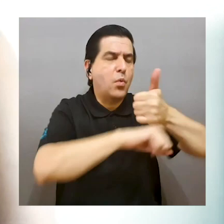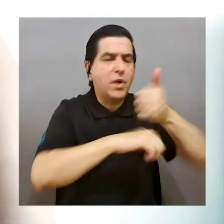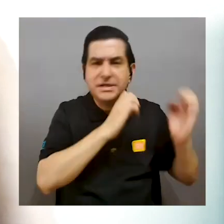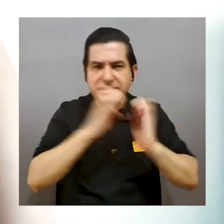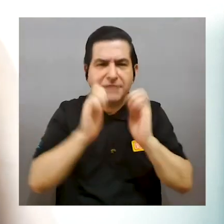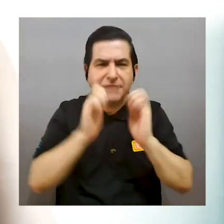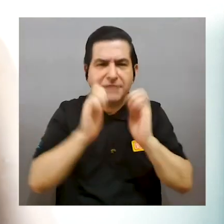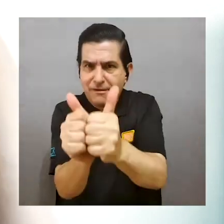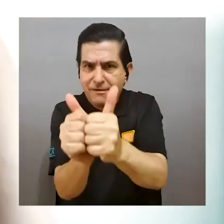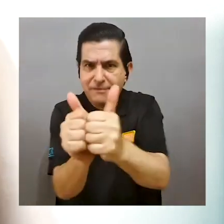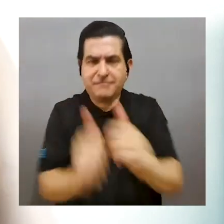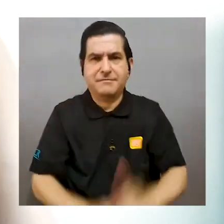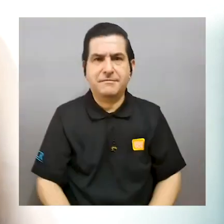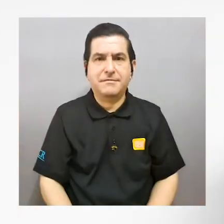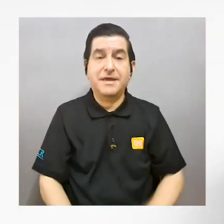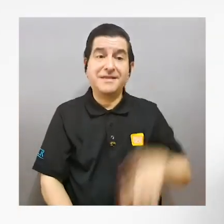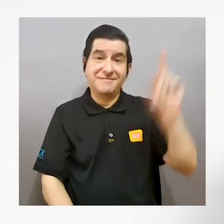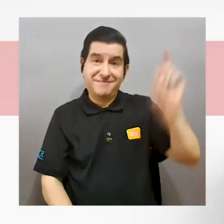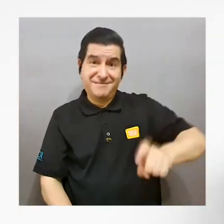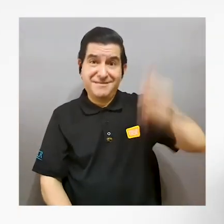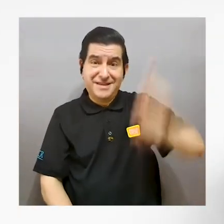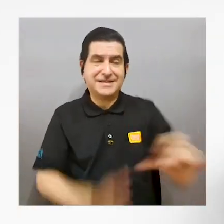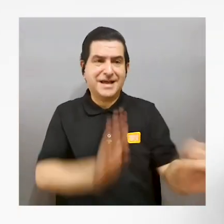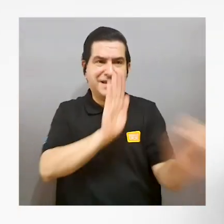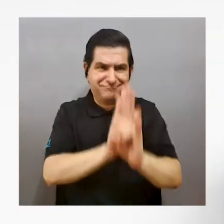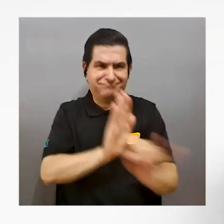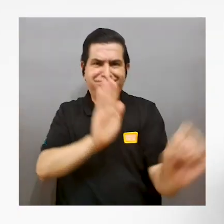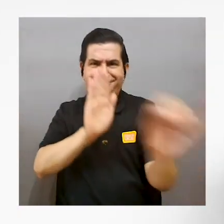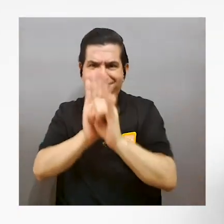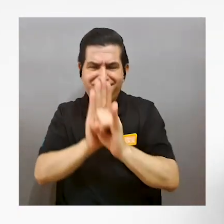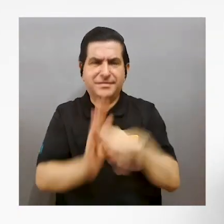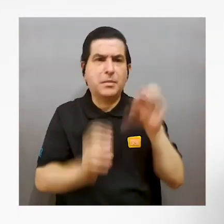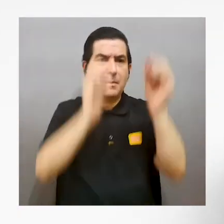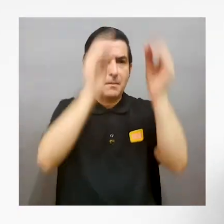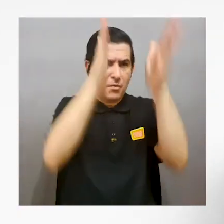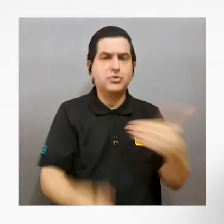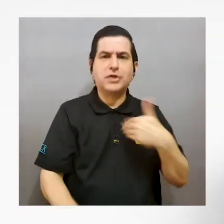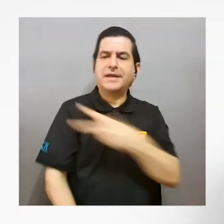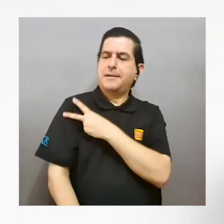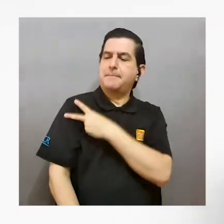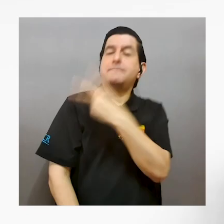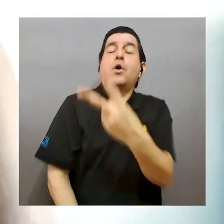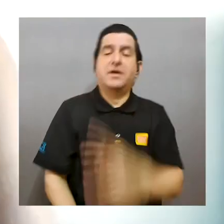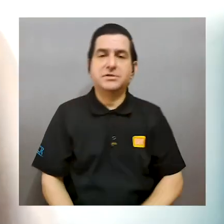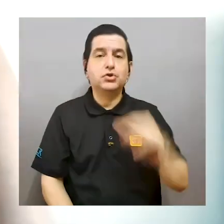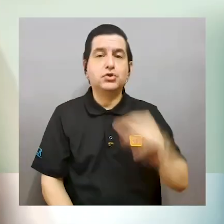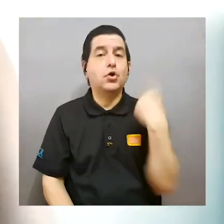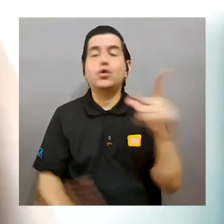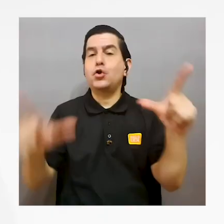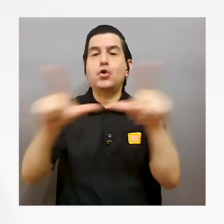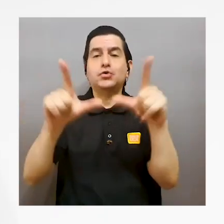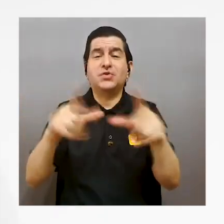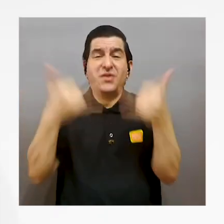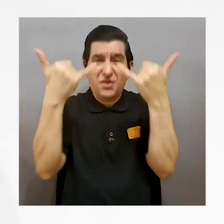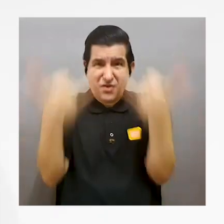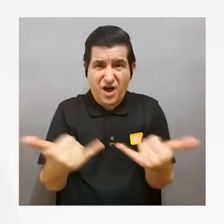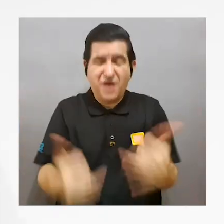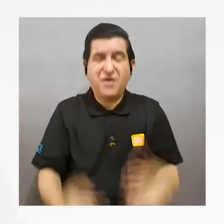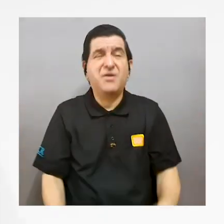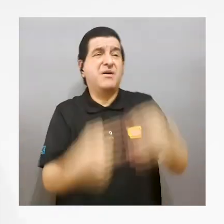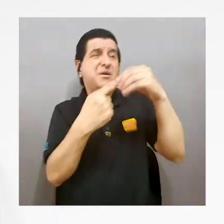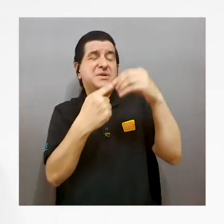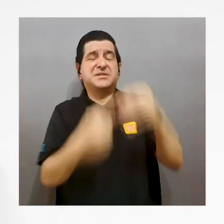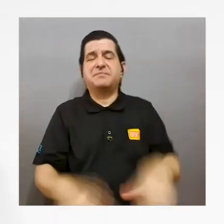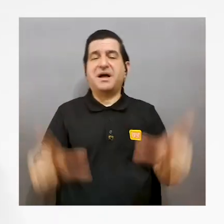crear estrategias de acompañamiento, la necesidad de identificar esos docentes que tienen vocación, no solo títulos, porque actualmente